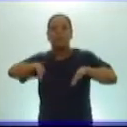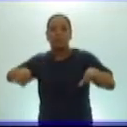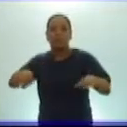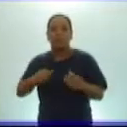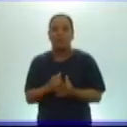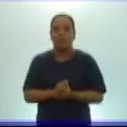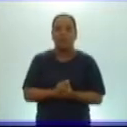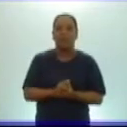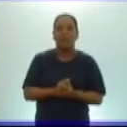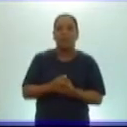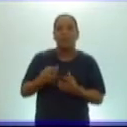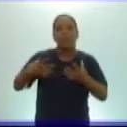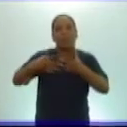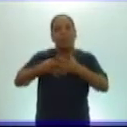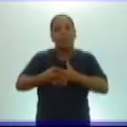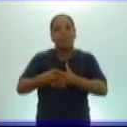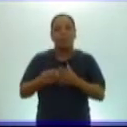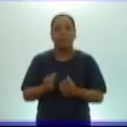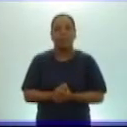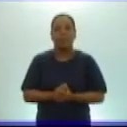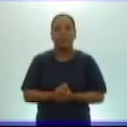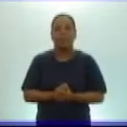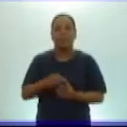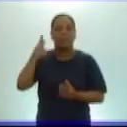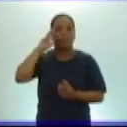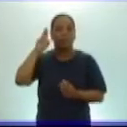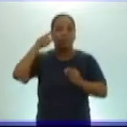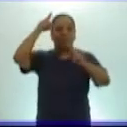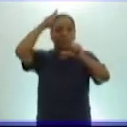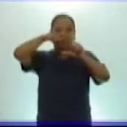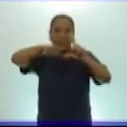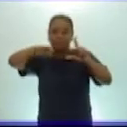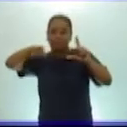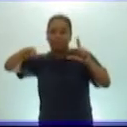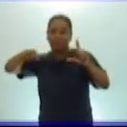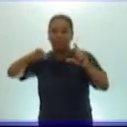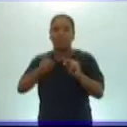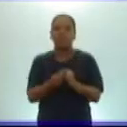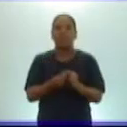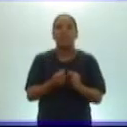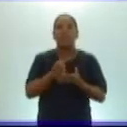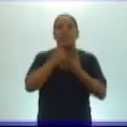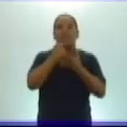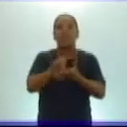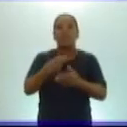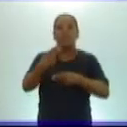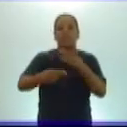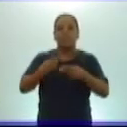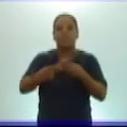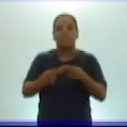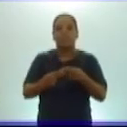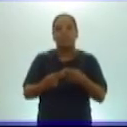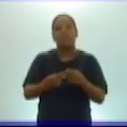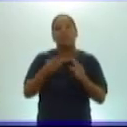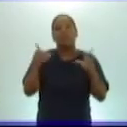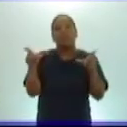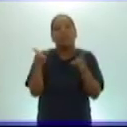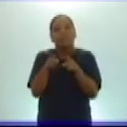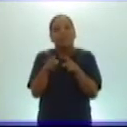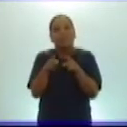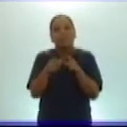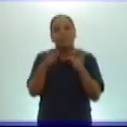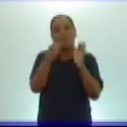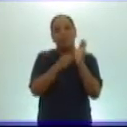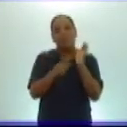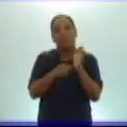laboratorio. Y el diagrama de flujo, recuerden que les ayuda a hacer un resumen de la operación que estamos